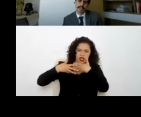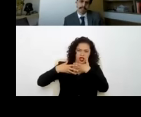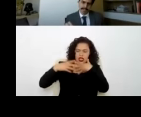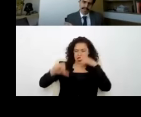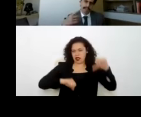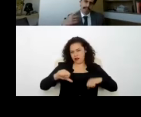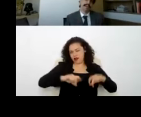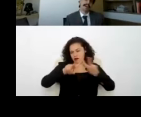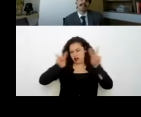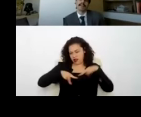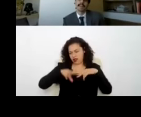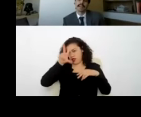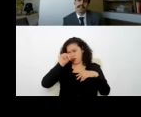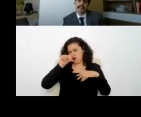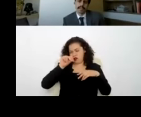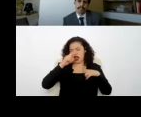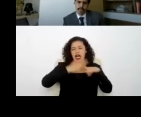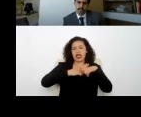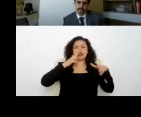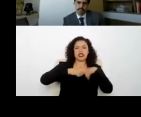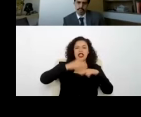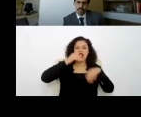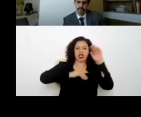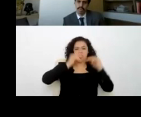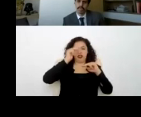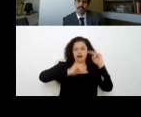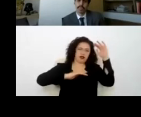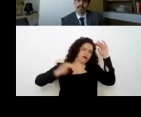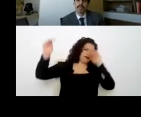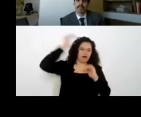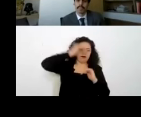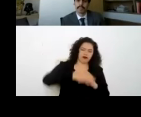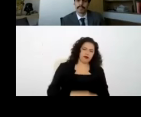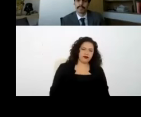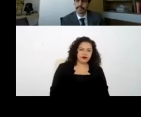vulnerable sino hasta que rebasa este monto.